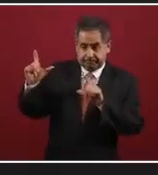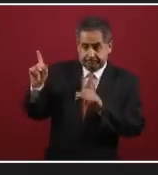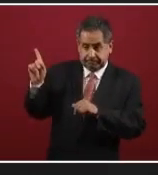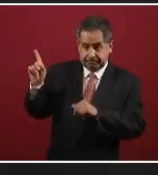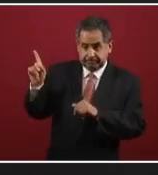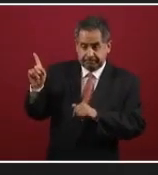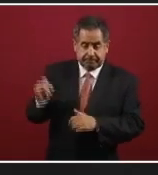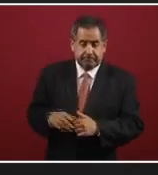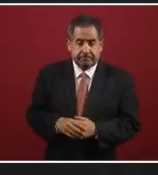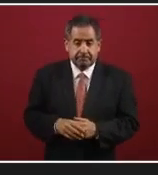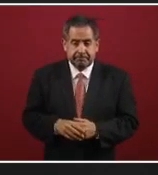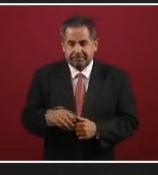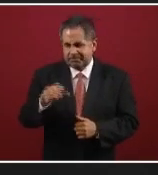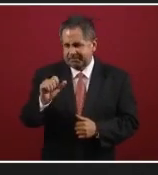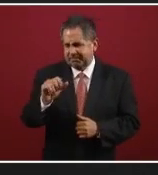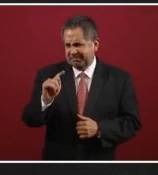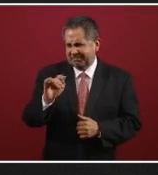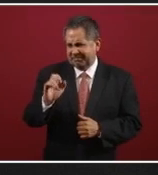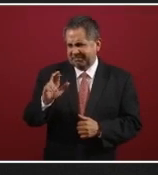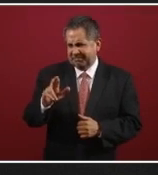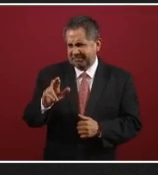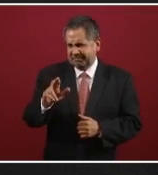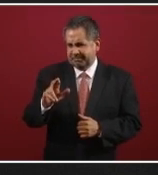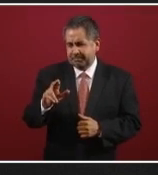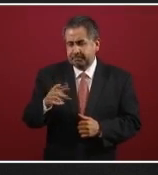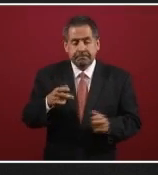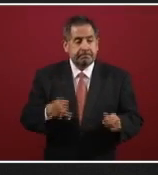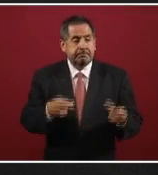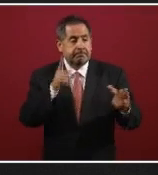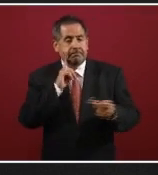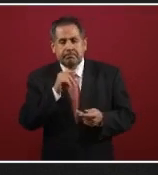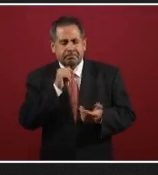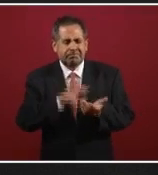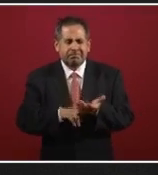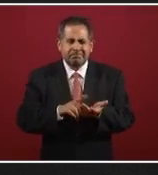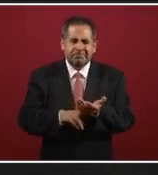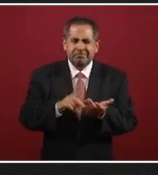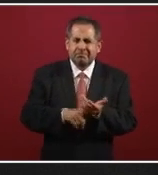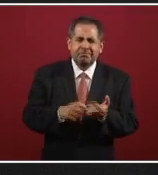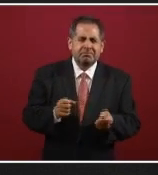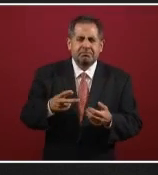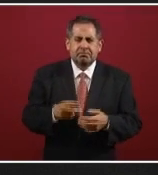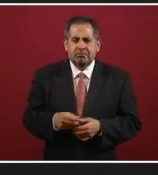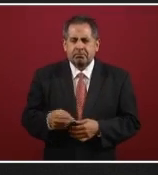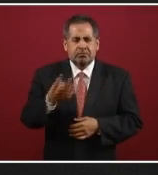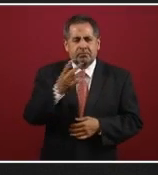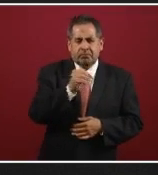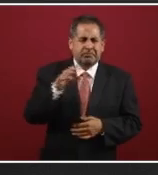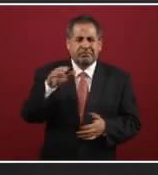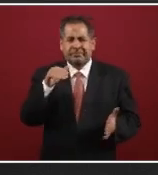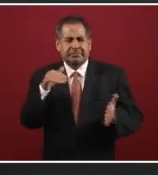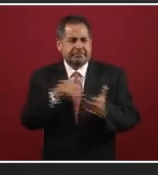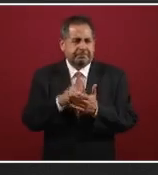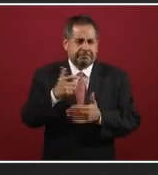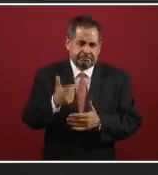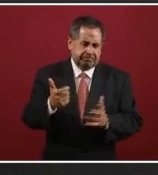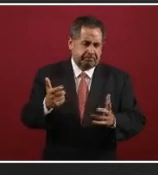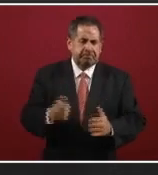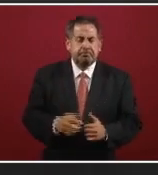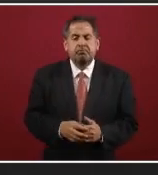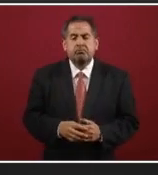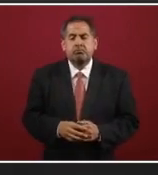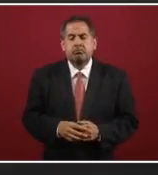ver el reloj cartier para mujer tampoco no se vendió estaba hablado en el roedor de novecientos mil pesos y